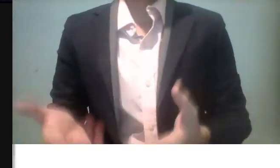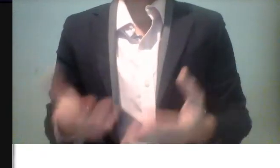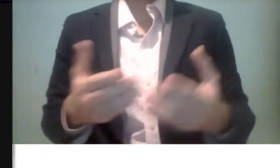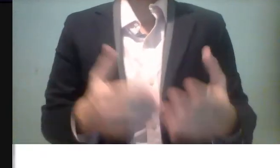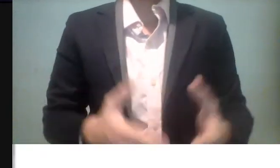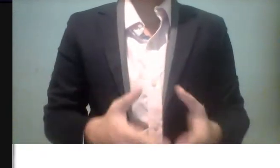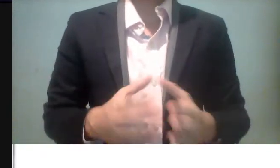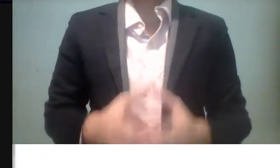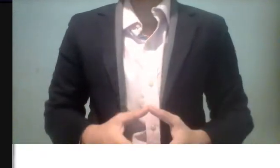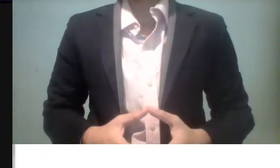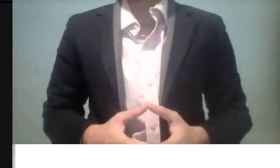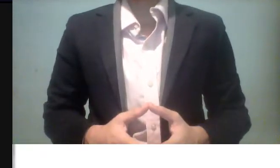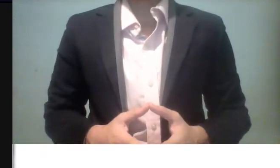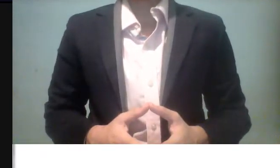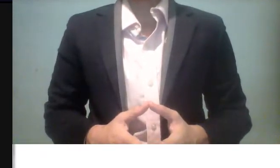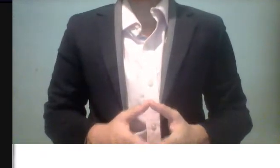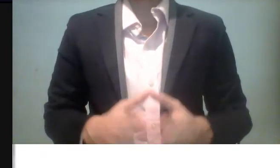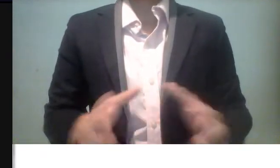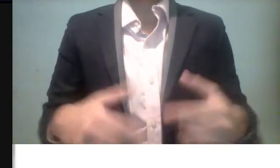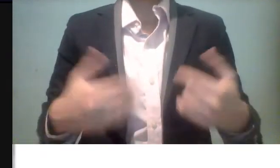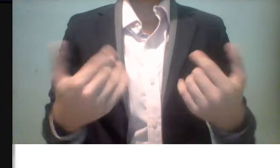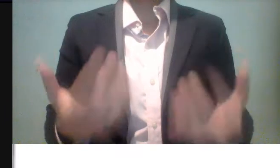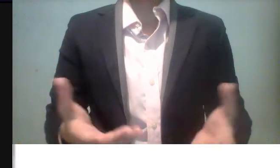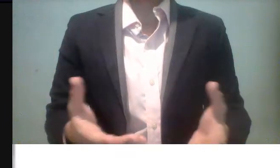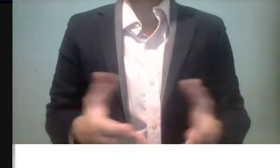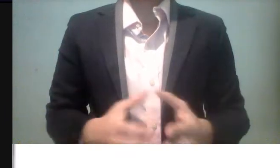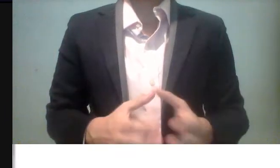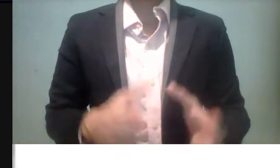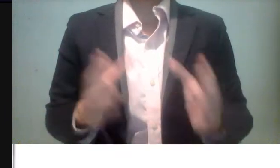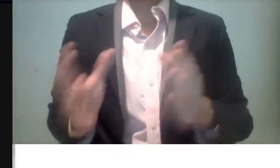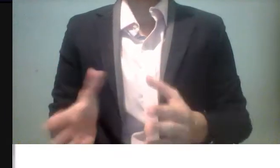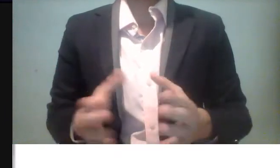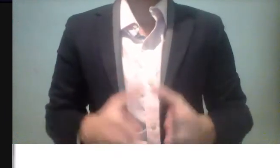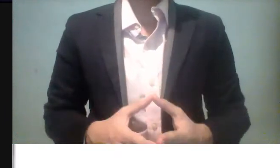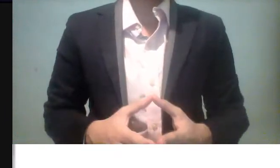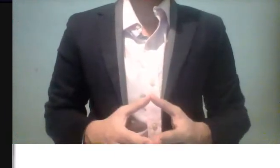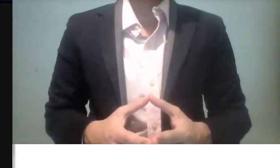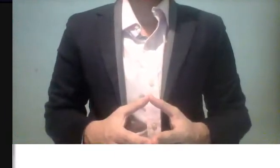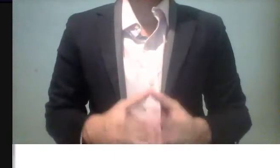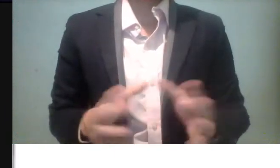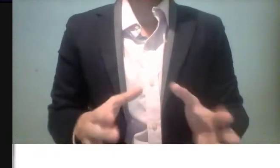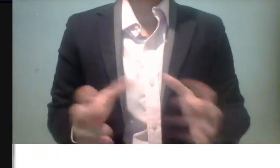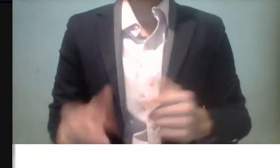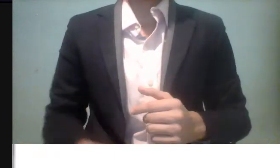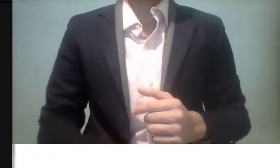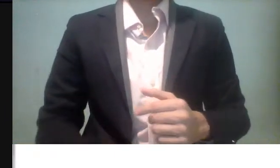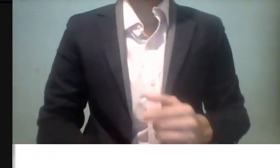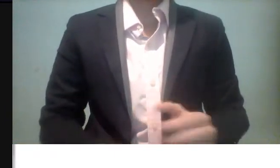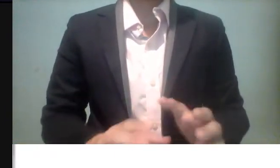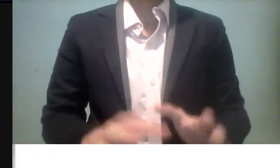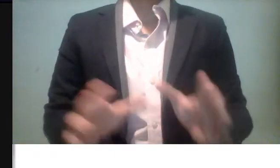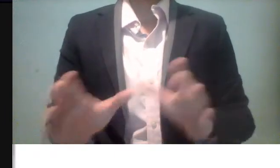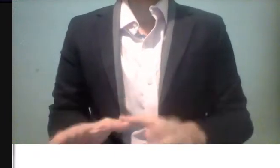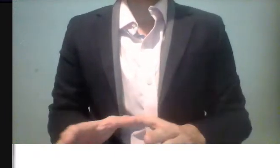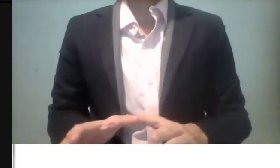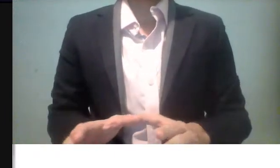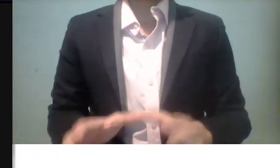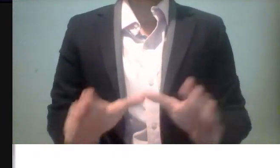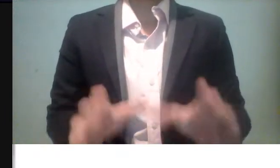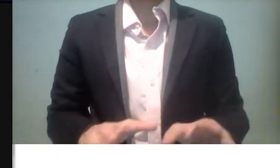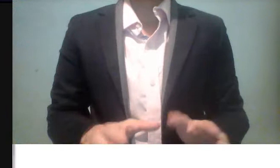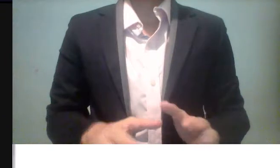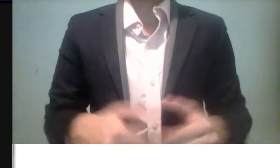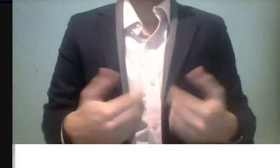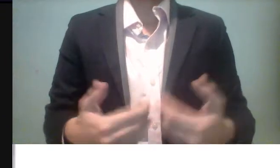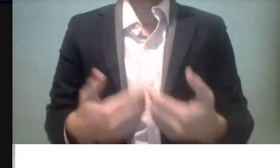dio el permiso para hacer este tipo de cosas. Y a lo mejor algunos se preguntan, ¿qué delitos es lo que encontró la Unidad de Inteligencia Financiera? Pues precisamente